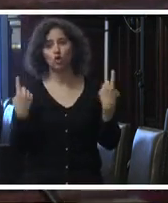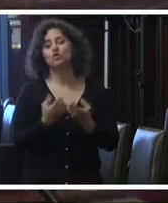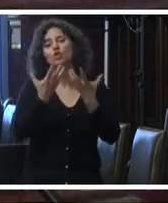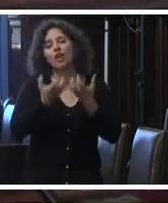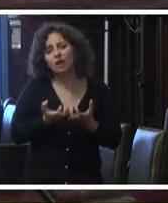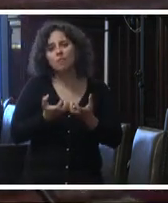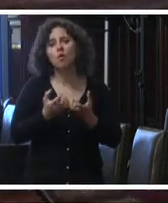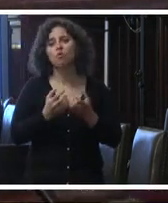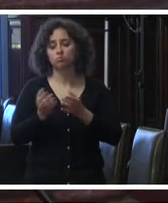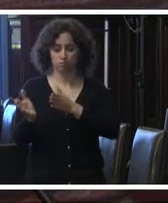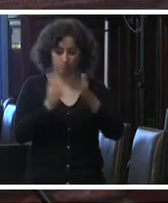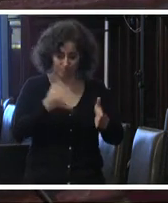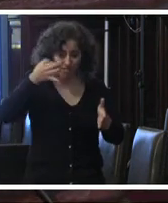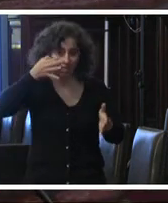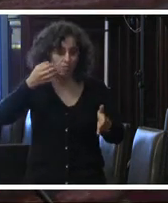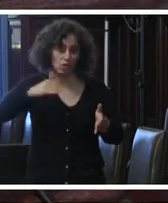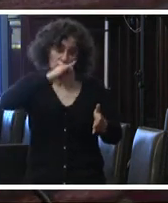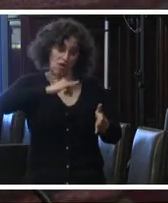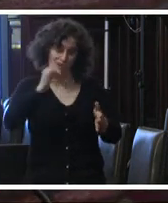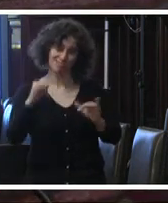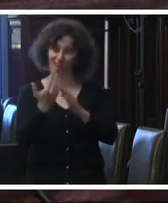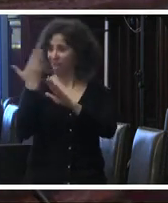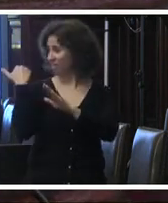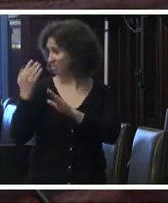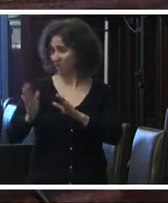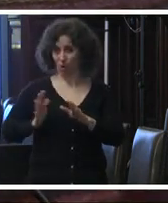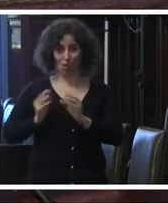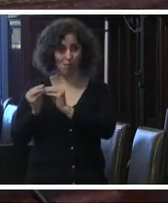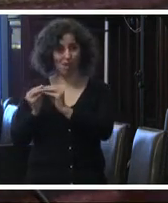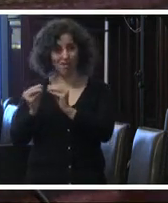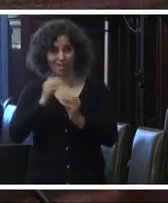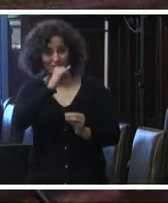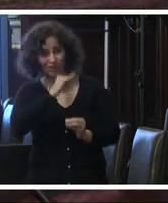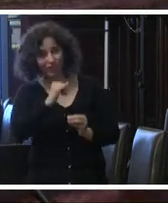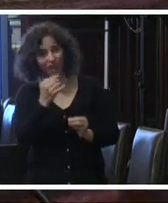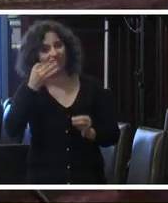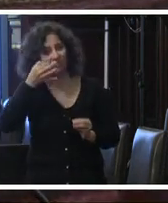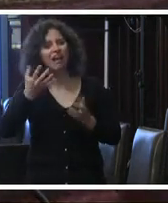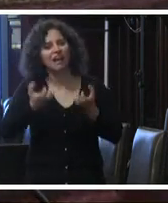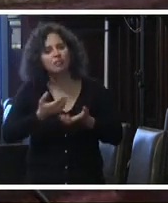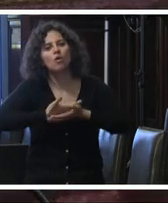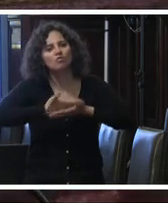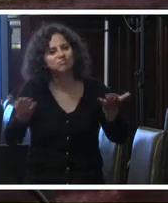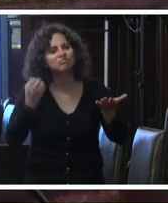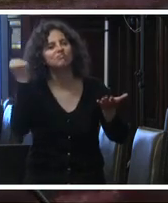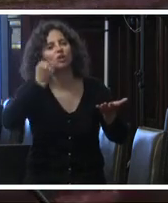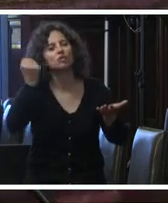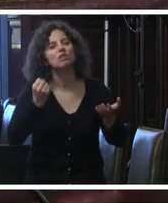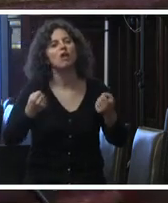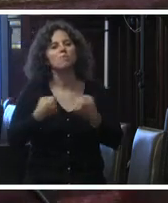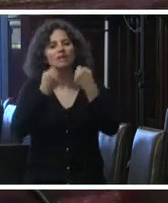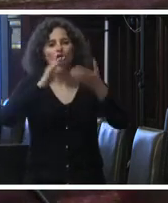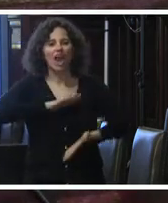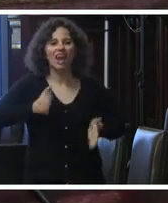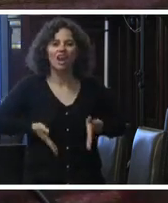Nosotras quisiéramos, a partir de los testimonios que han escuchado de las mujeres defensoras presentes, enfatizar en el impacto de